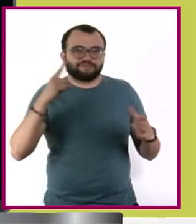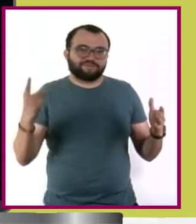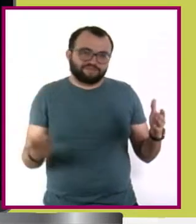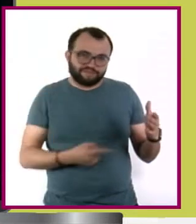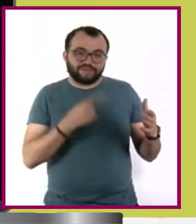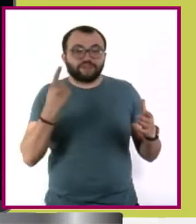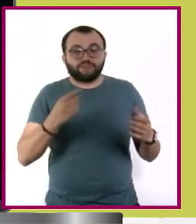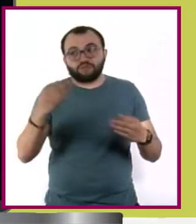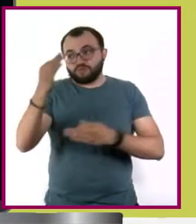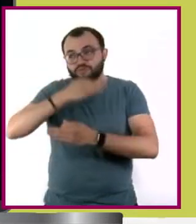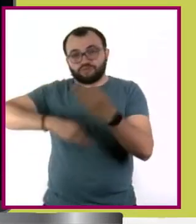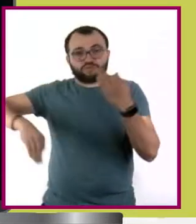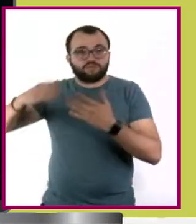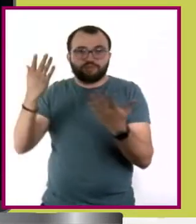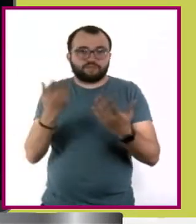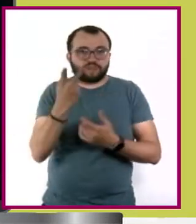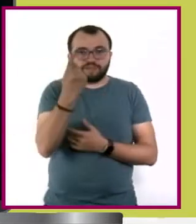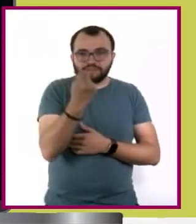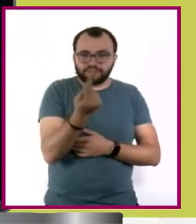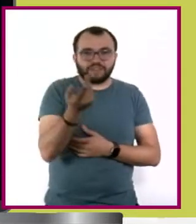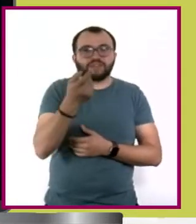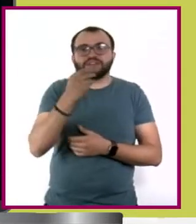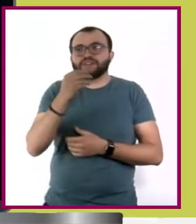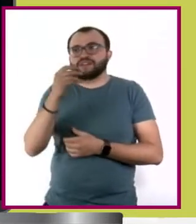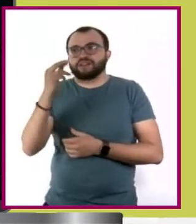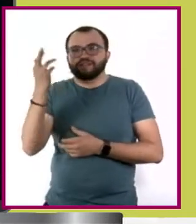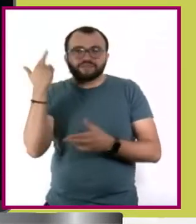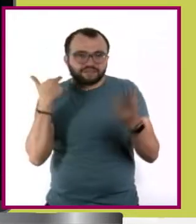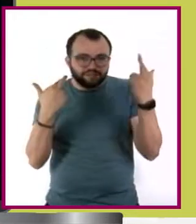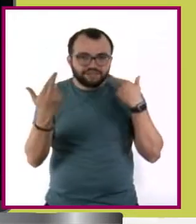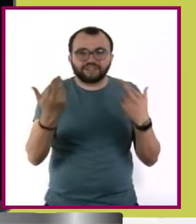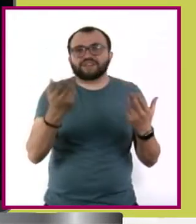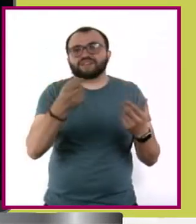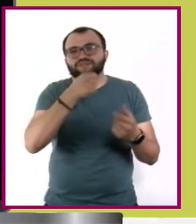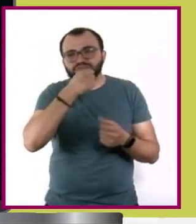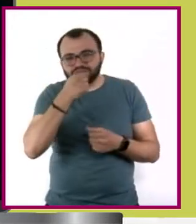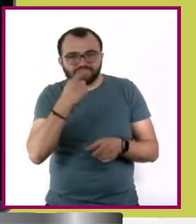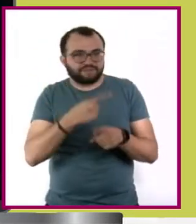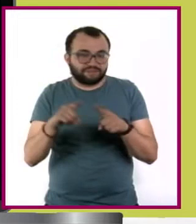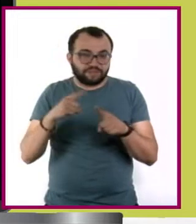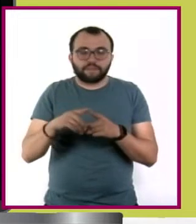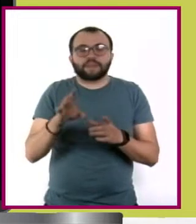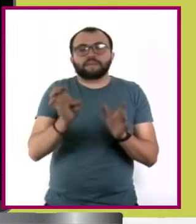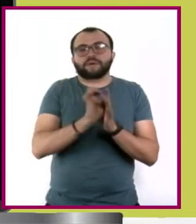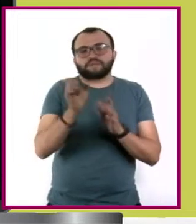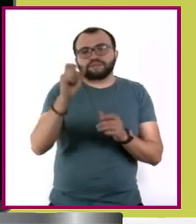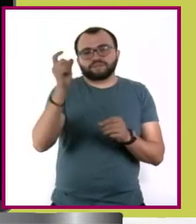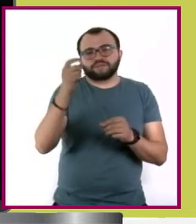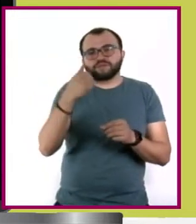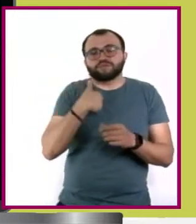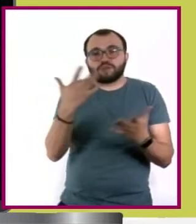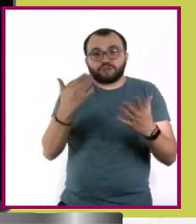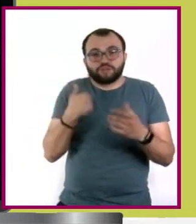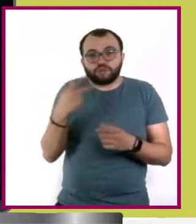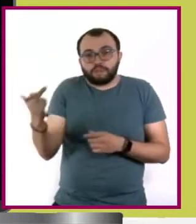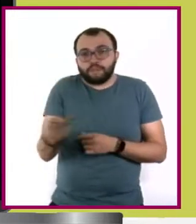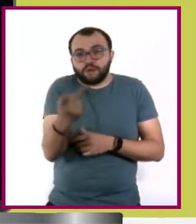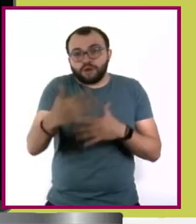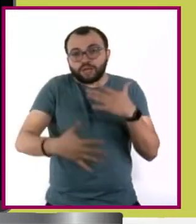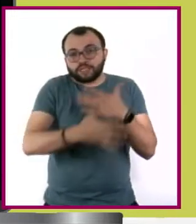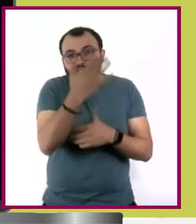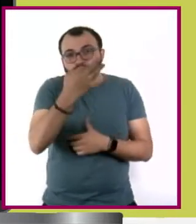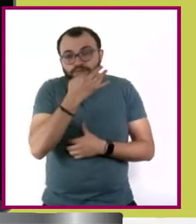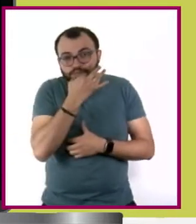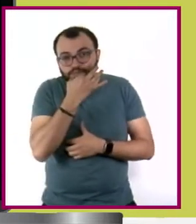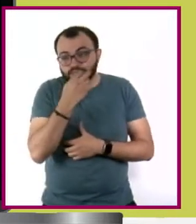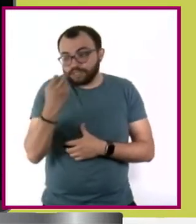medio de comunicación, incluso en la vida cotidiana, ¿eh? Si yo para hacerte una pregunta me tardo 15 minutos, pues son 15